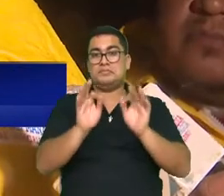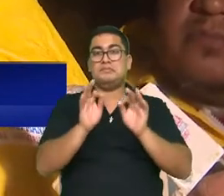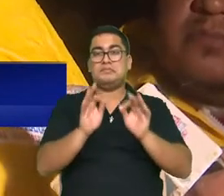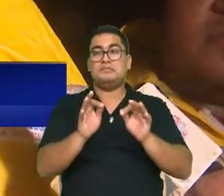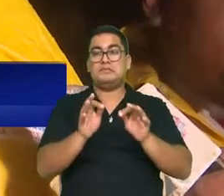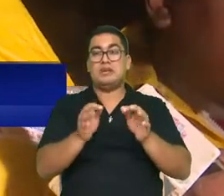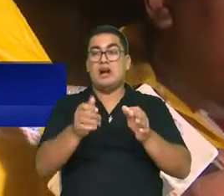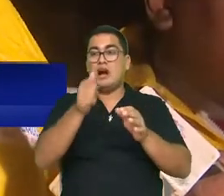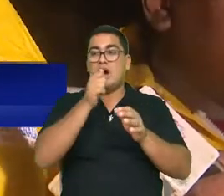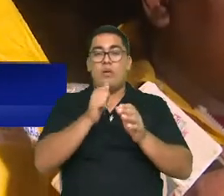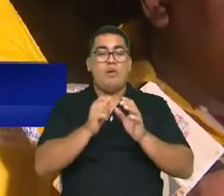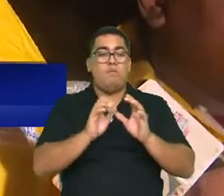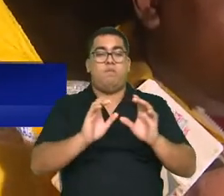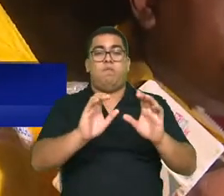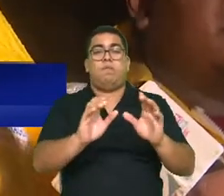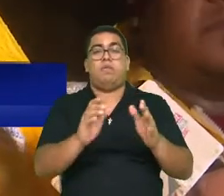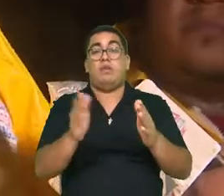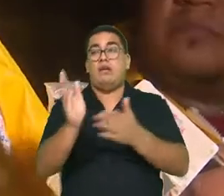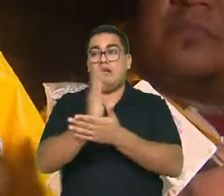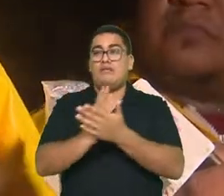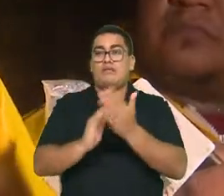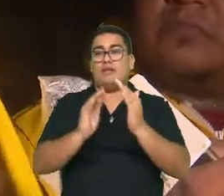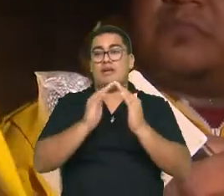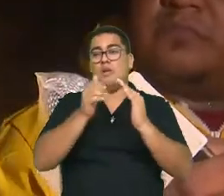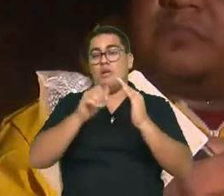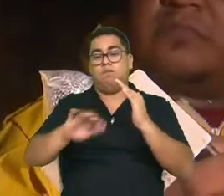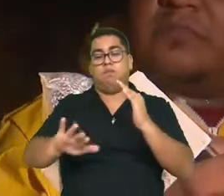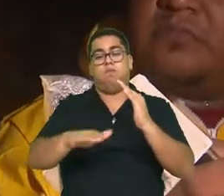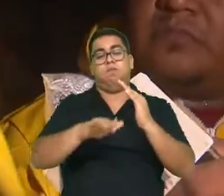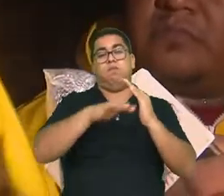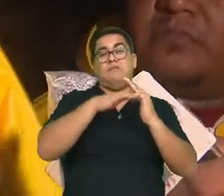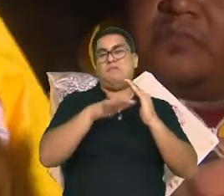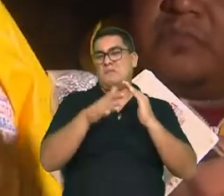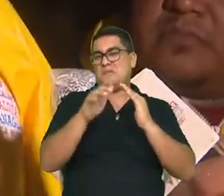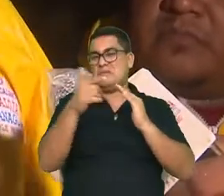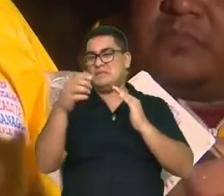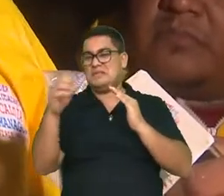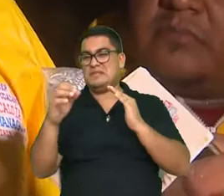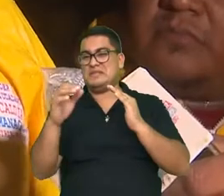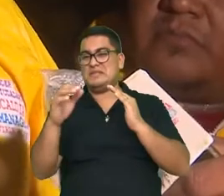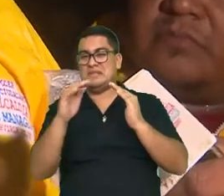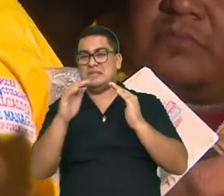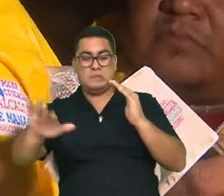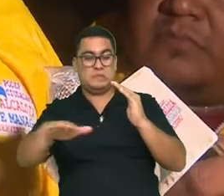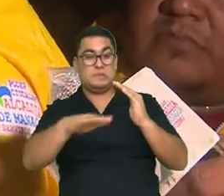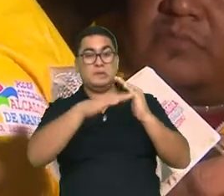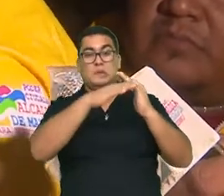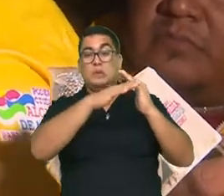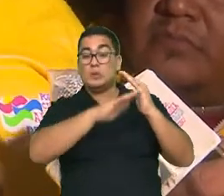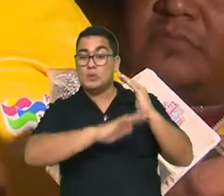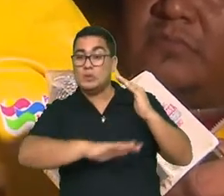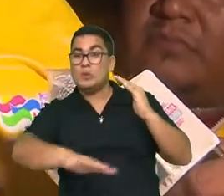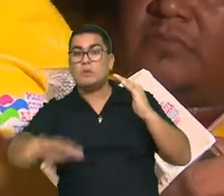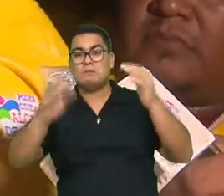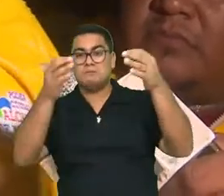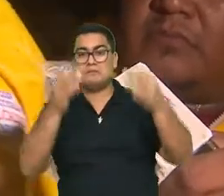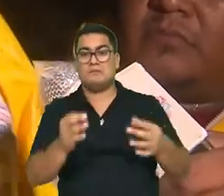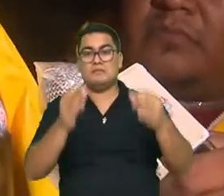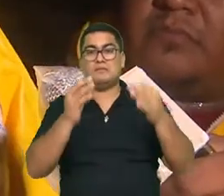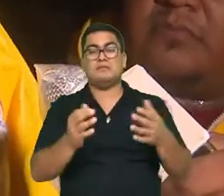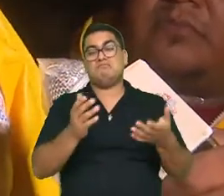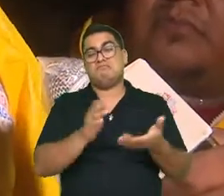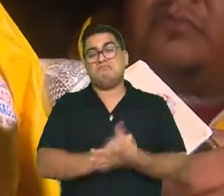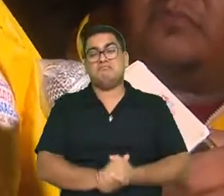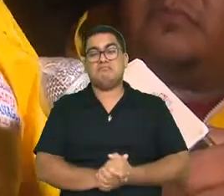agua en la vía, tuvimos algunas casas anegadas, realmente fueron muy pocas, cerca de 70 viviendas con anegaciones temporales. Ya en este momento no tenemos viviendas